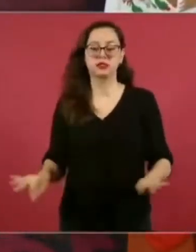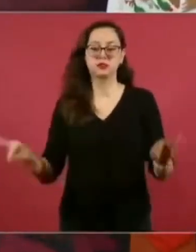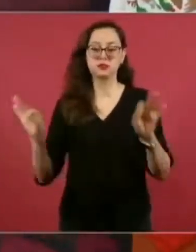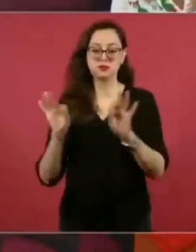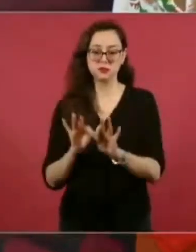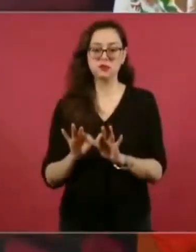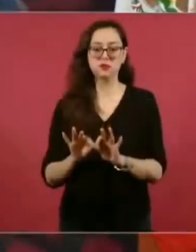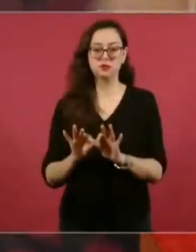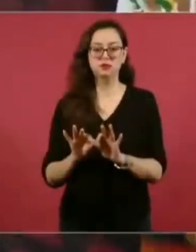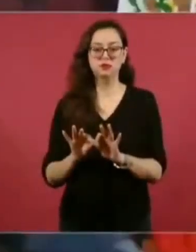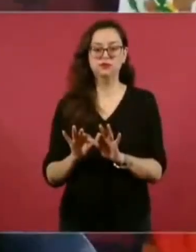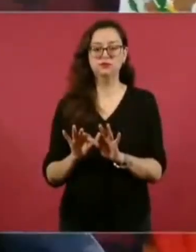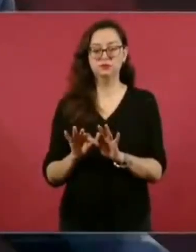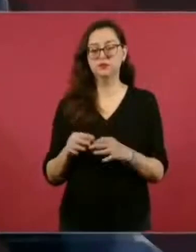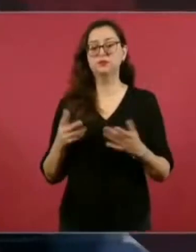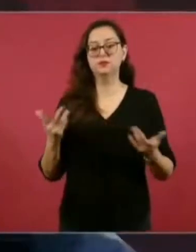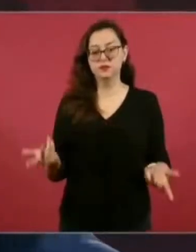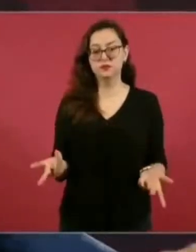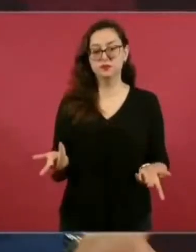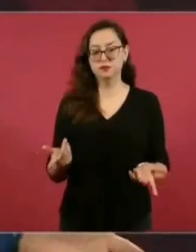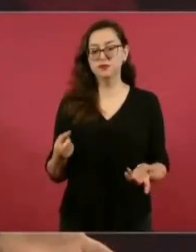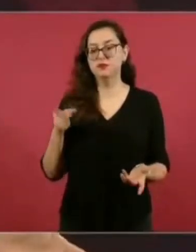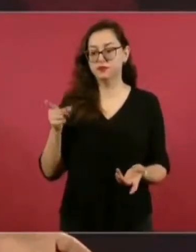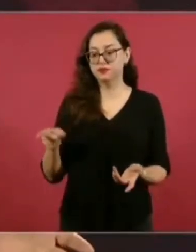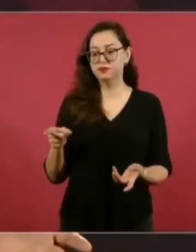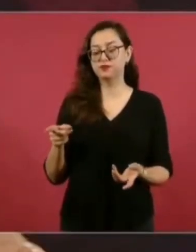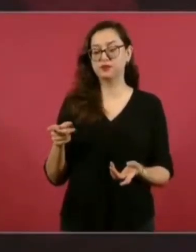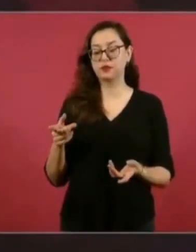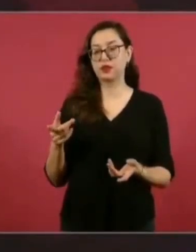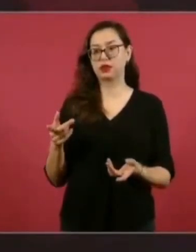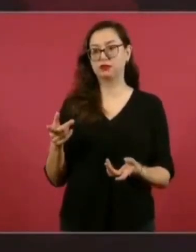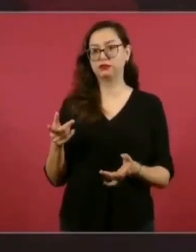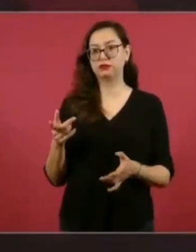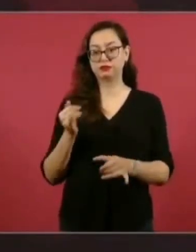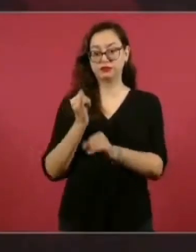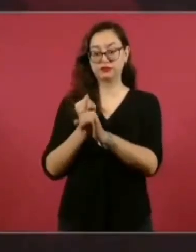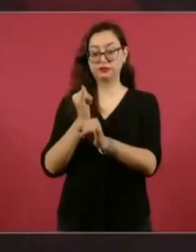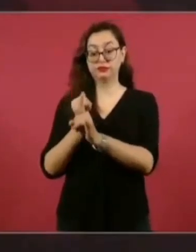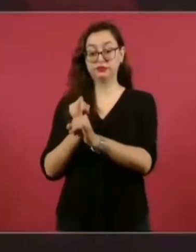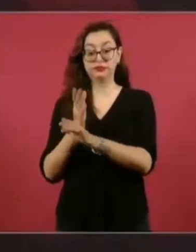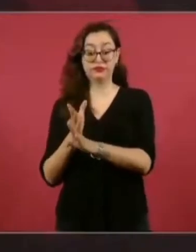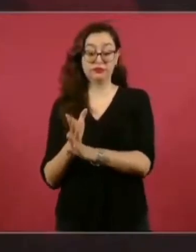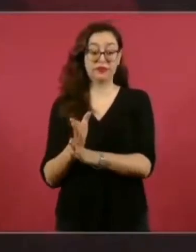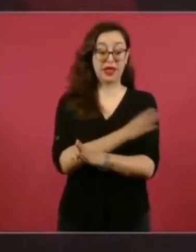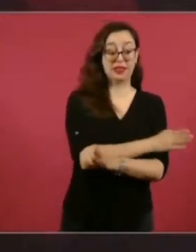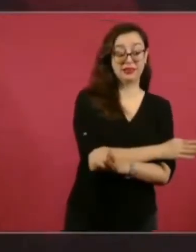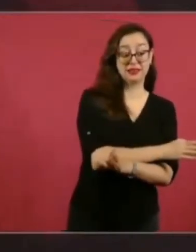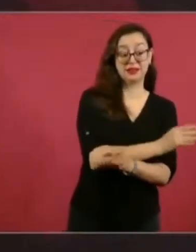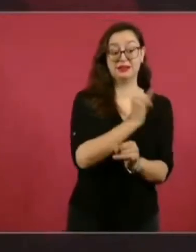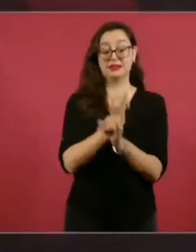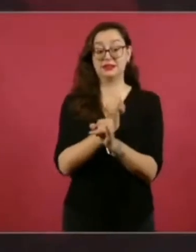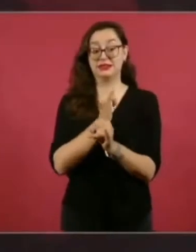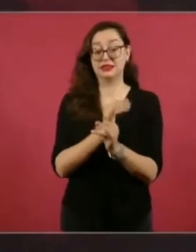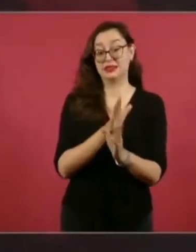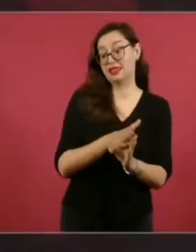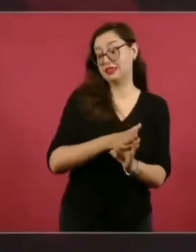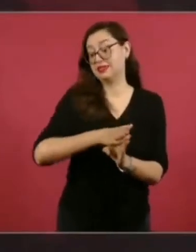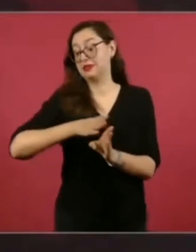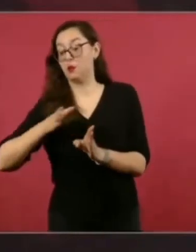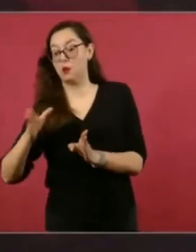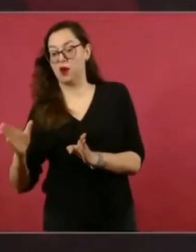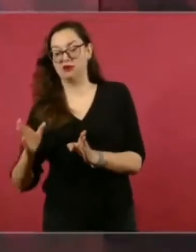A mí me tocó antes de las redes sociales y después de las redes